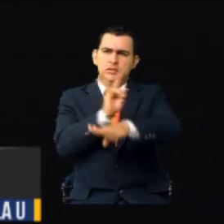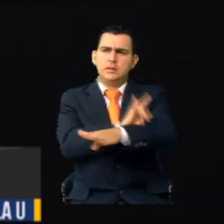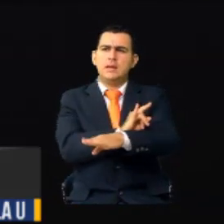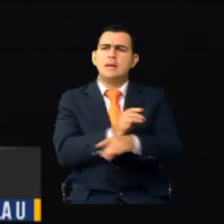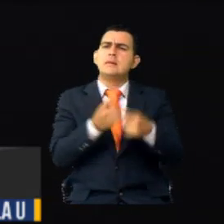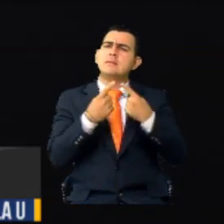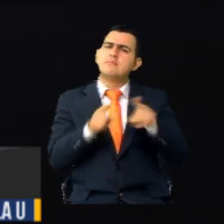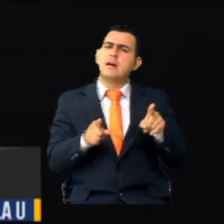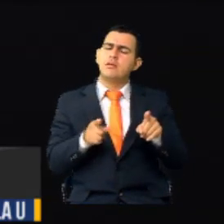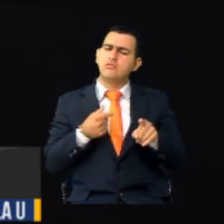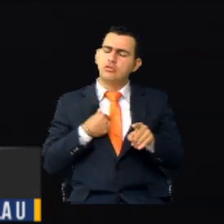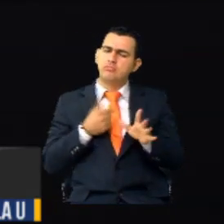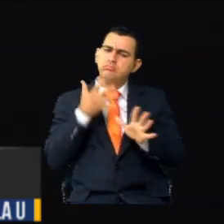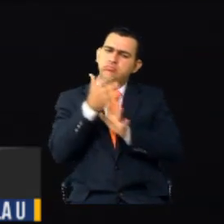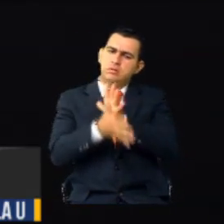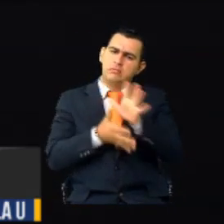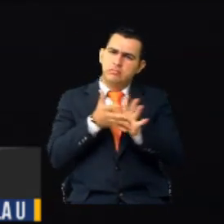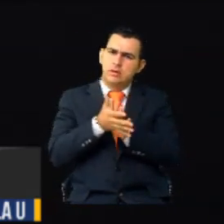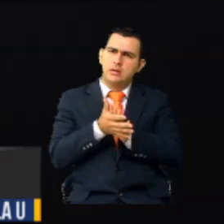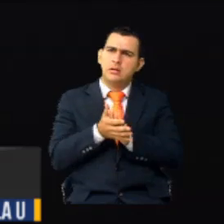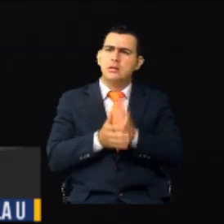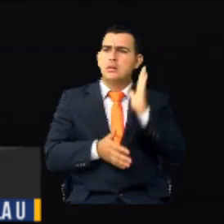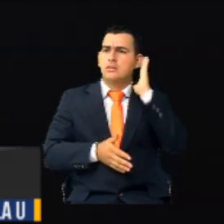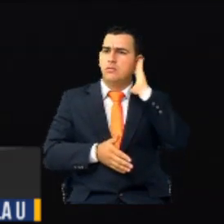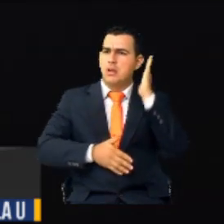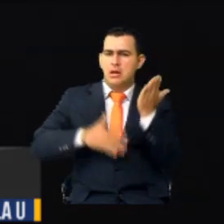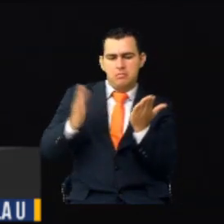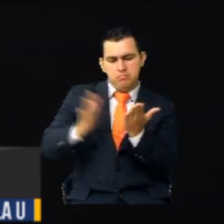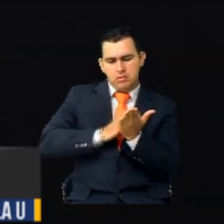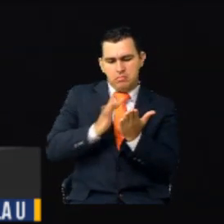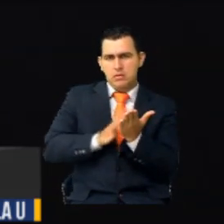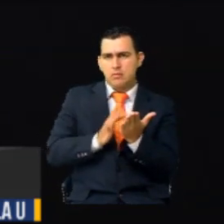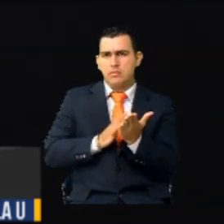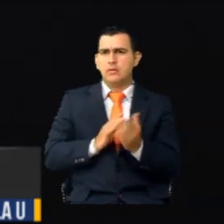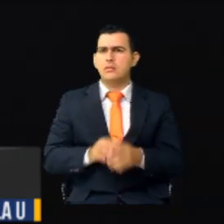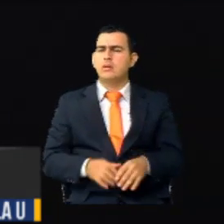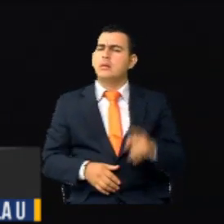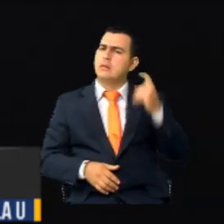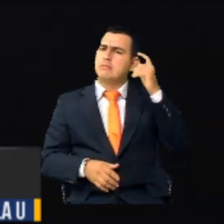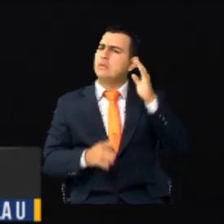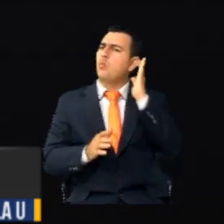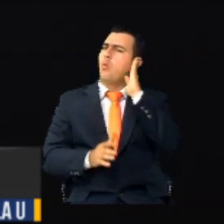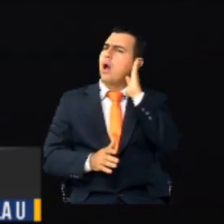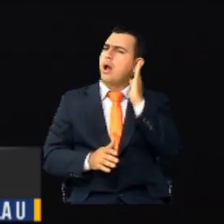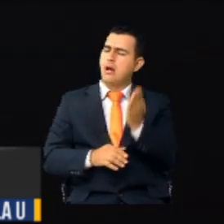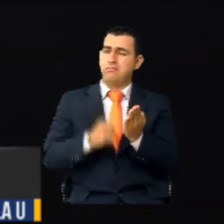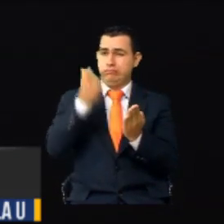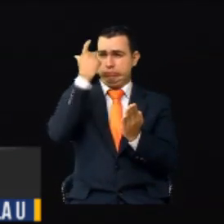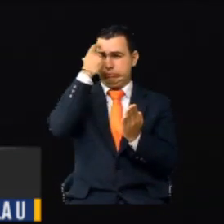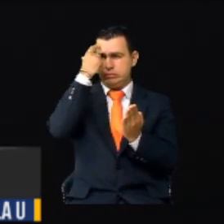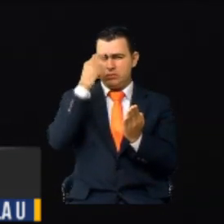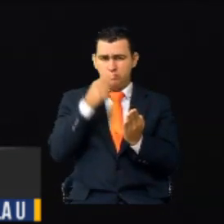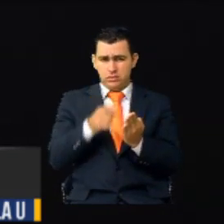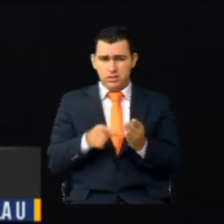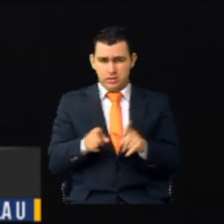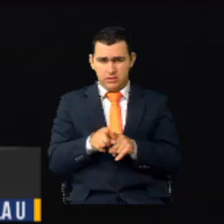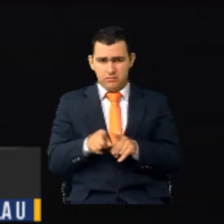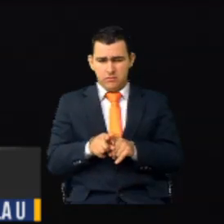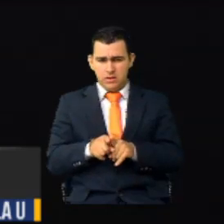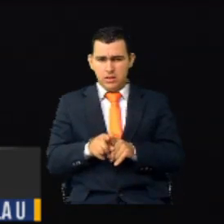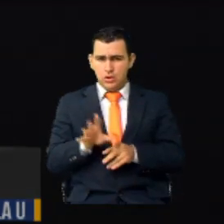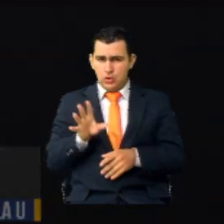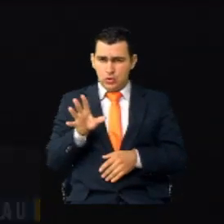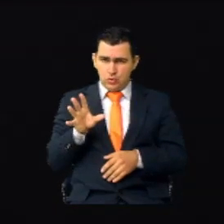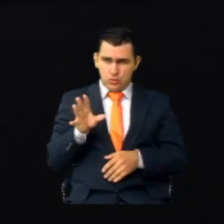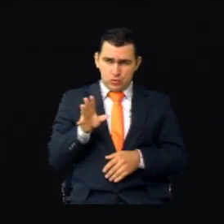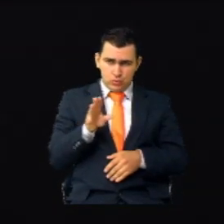mucha naturalidad de los smartphones, para los que no lo saben, teléfonos inteligentes. ¿Significaría que usted privilegiara el tema